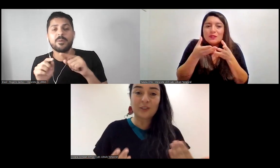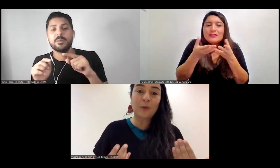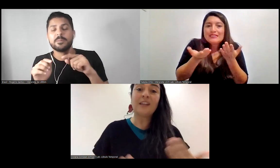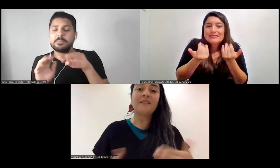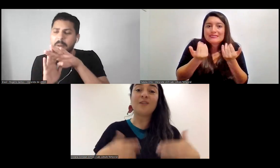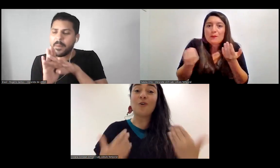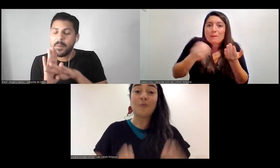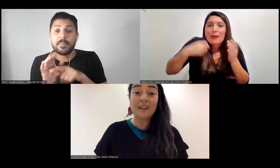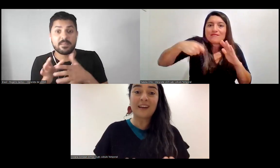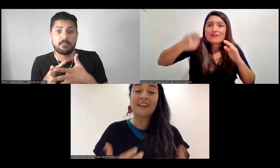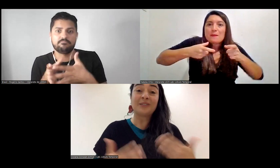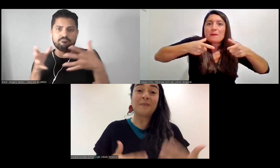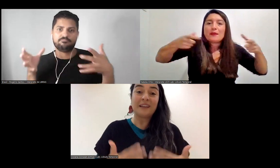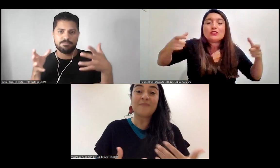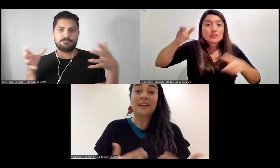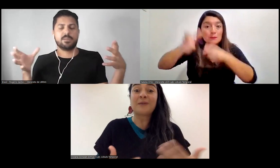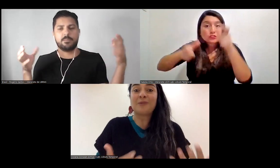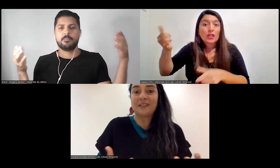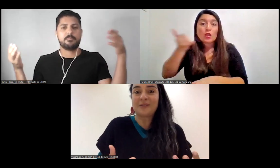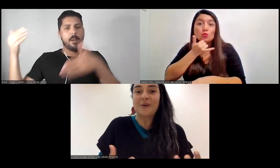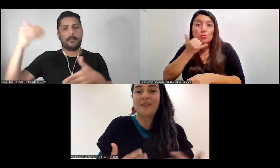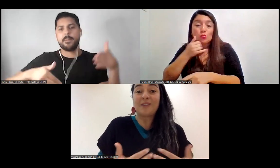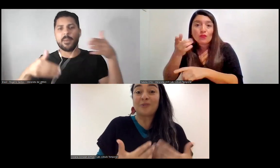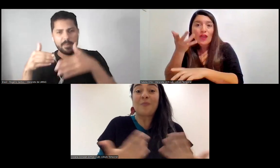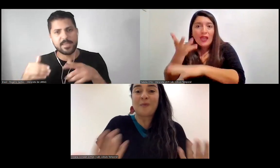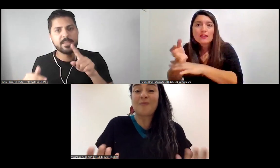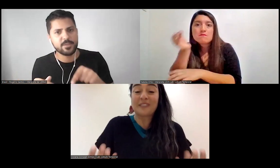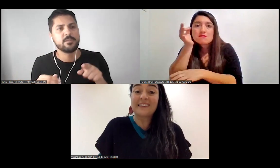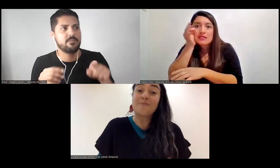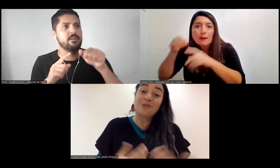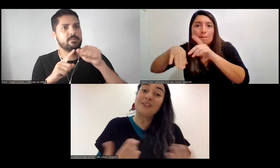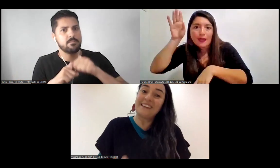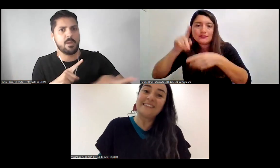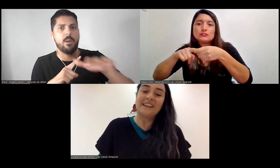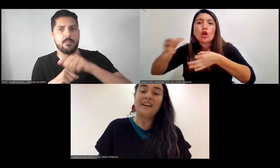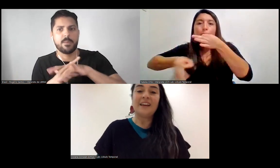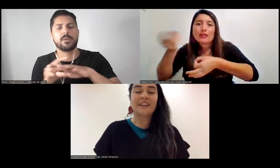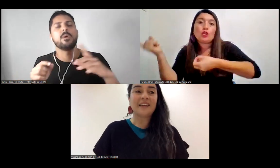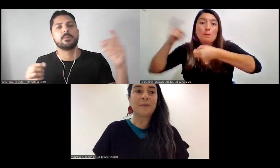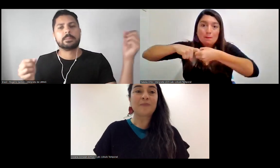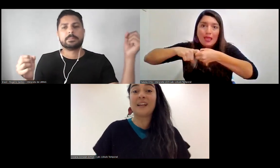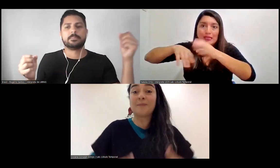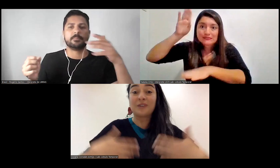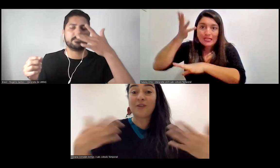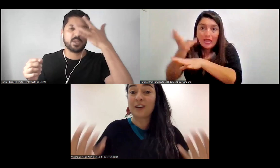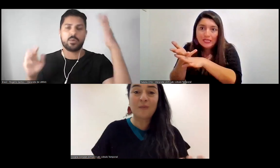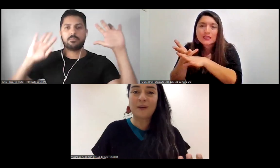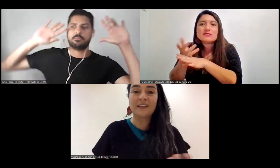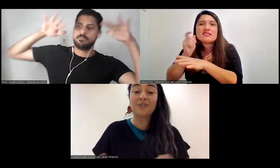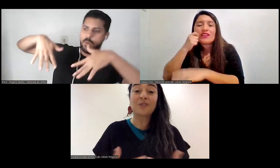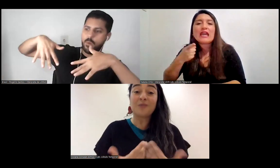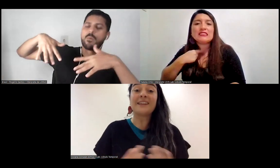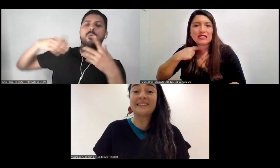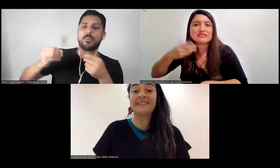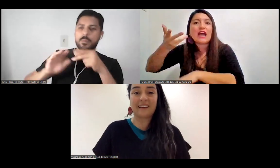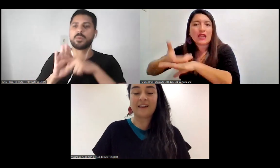personas se suscriben, nos opinan, eso también va repercutiendo en que nosotros podemos mostrar que hay mucho interés, que las personas lo están